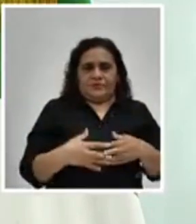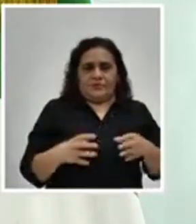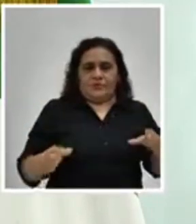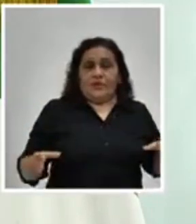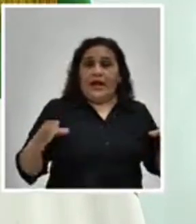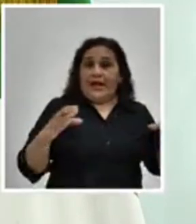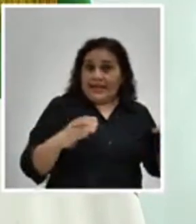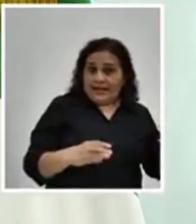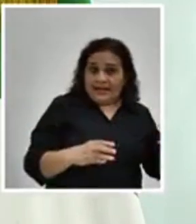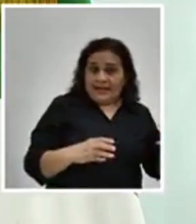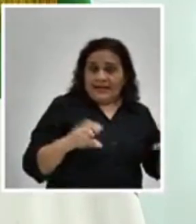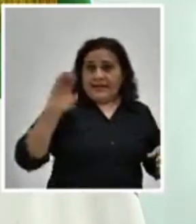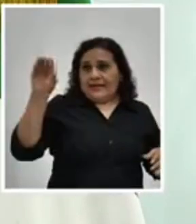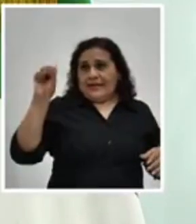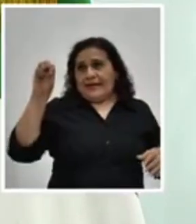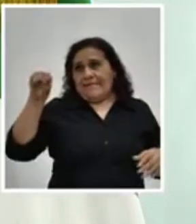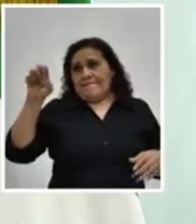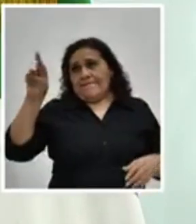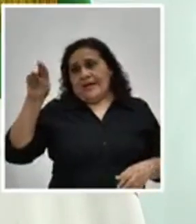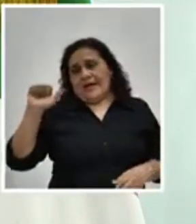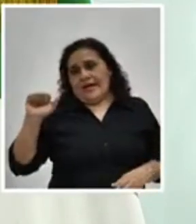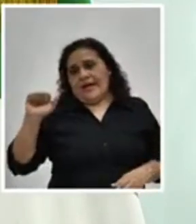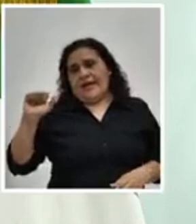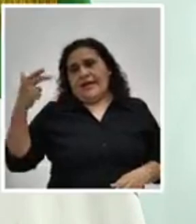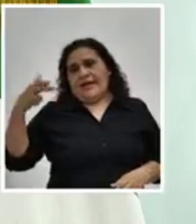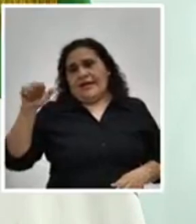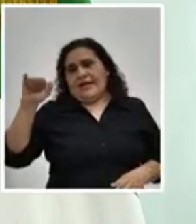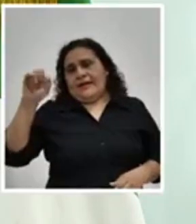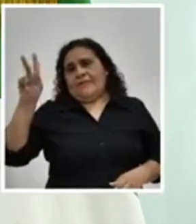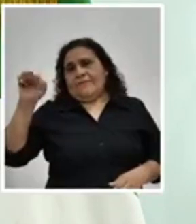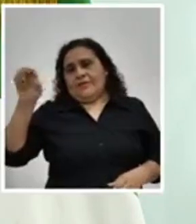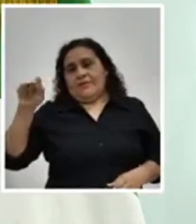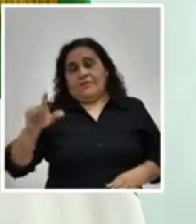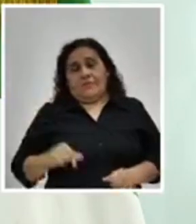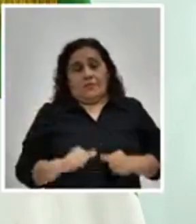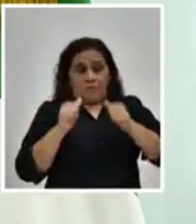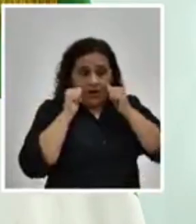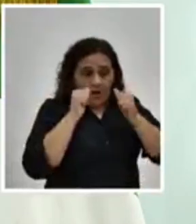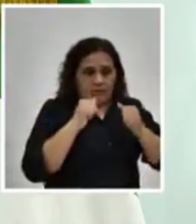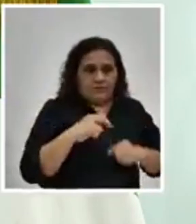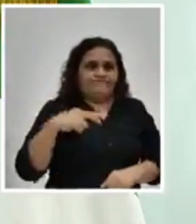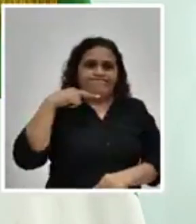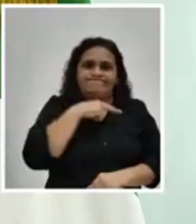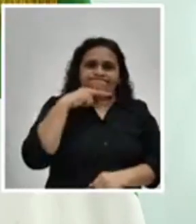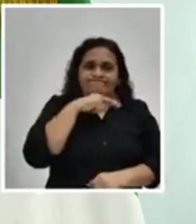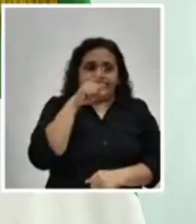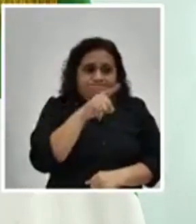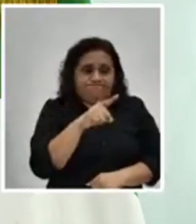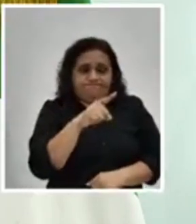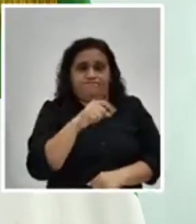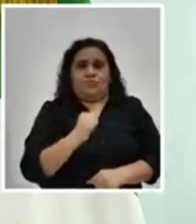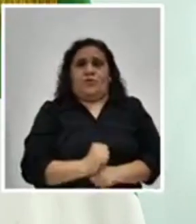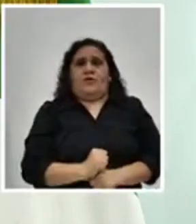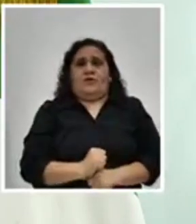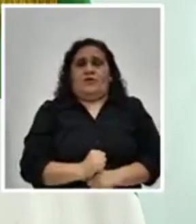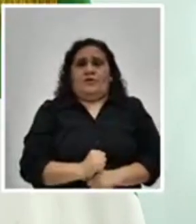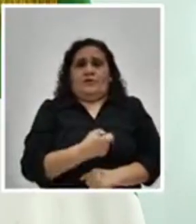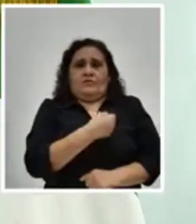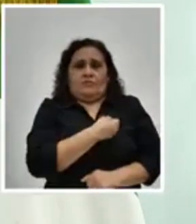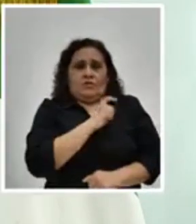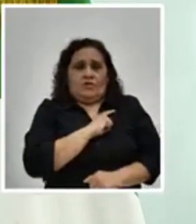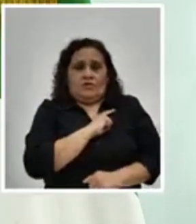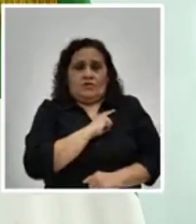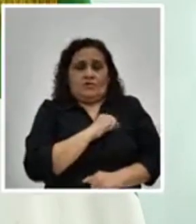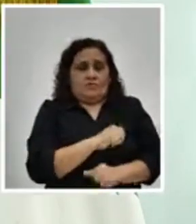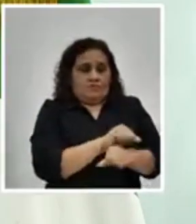hiperbárica de última generación, la cual podrá atender de una forma eficiente y oportuna al